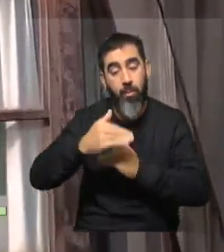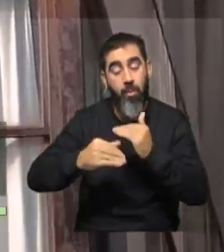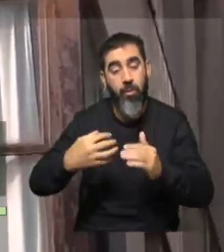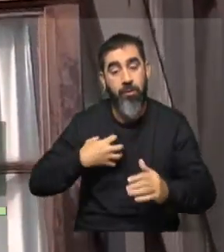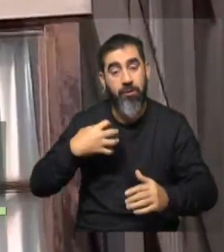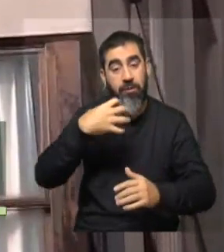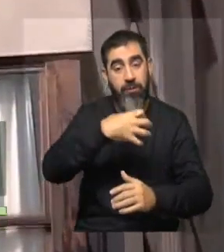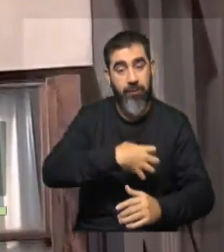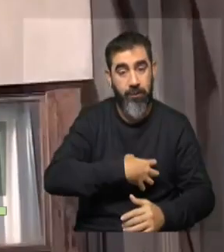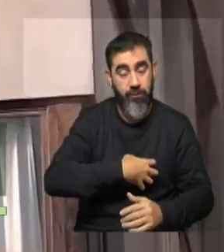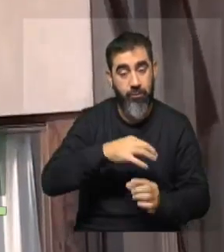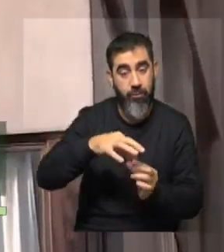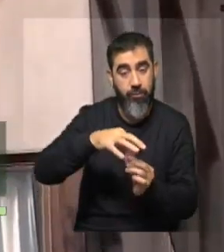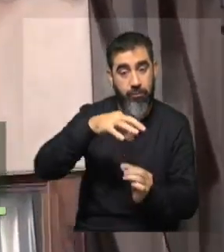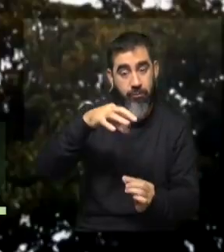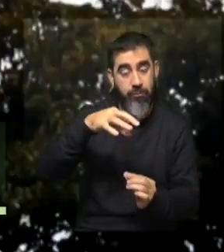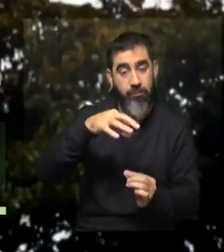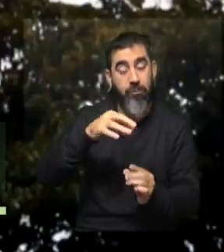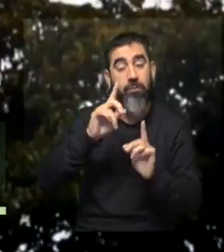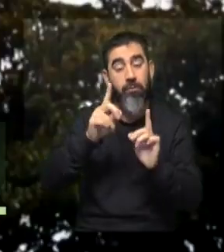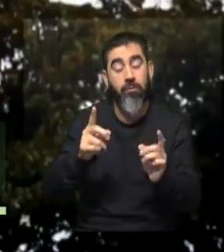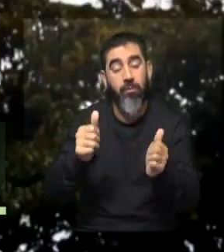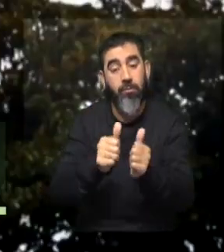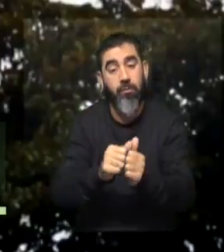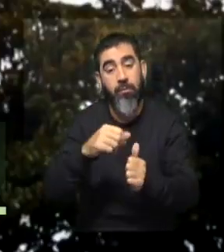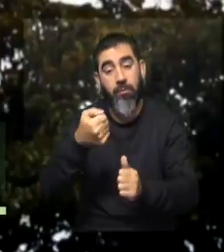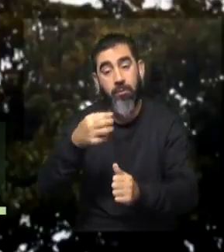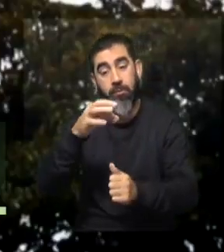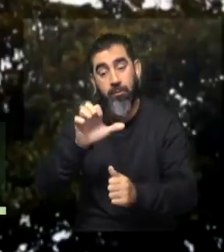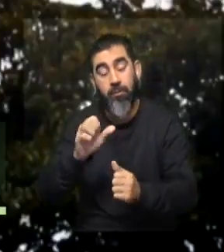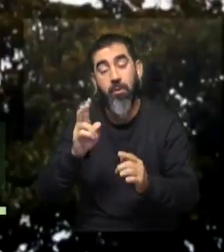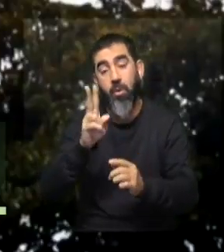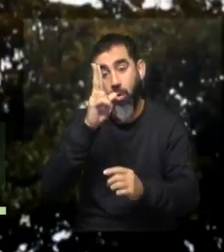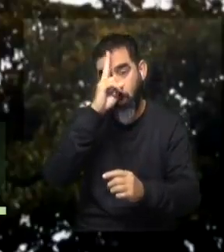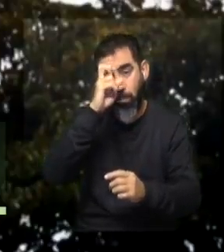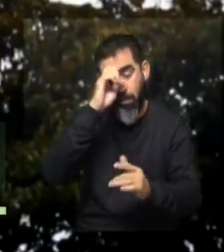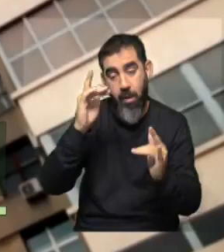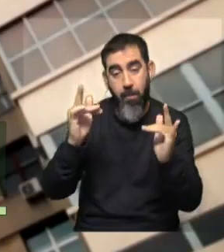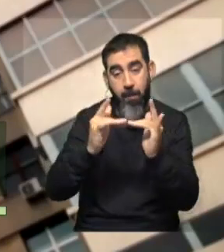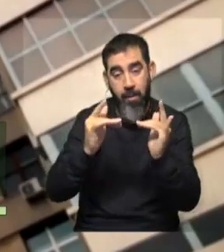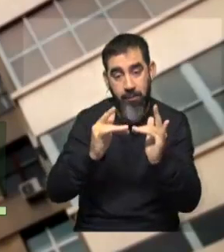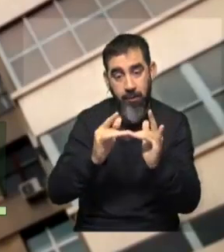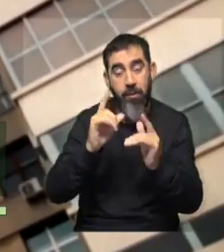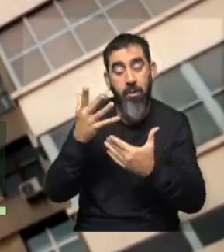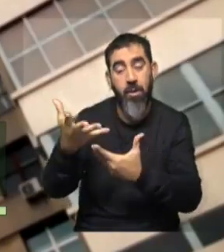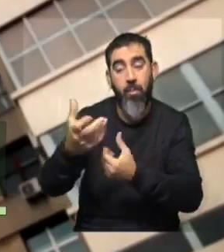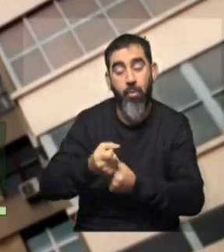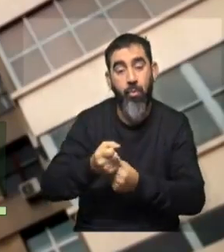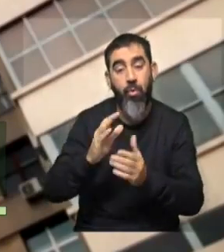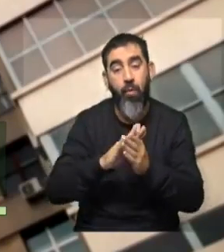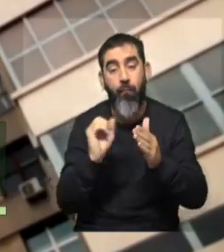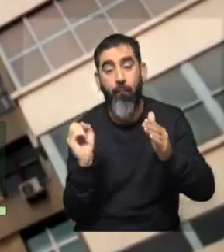trasplante o luego de trasplante eso se está haciendo junto con hace junto con el hospital Massiel este y con el apoyo del fondo